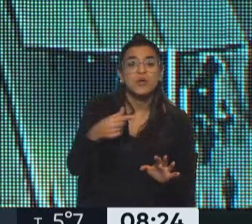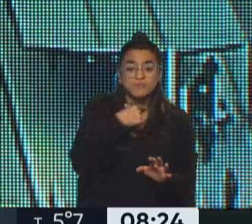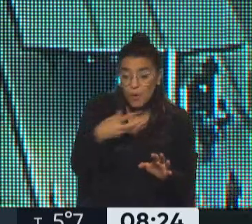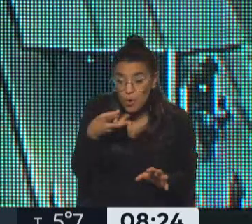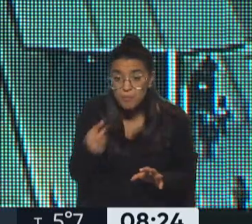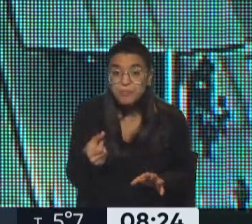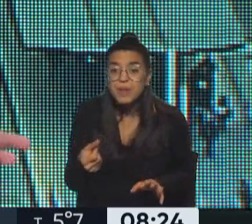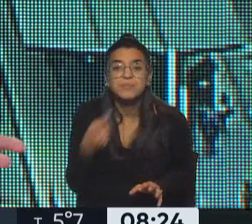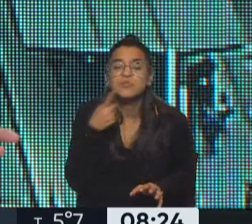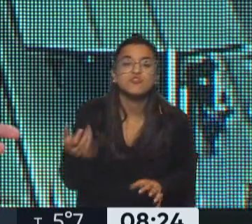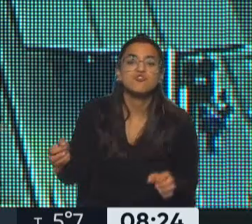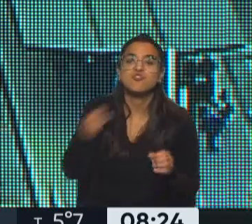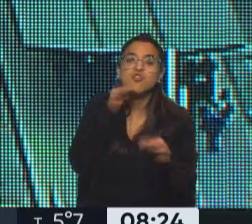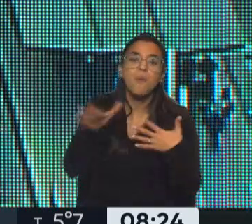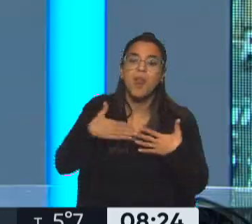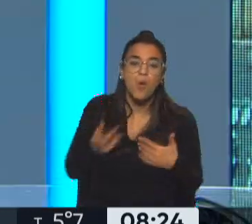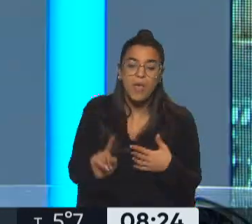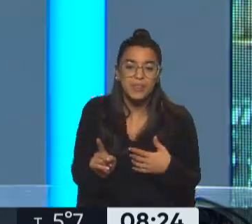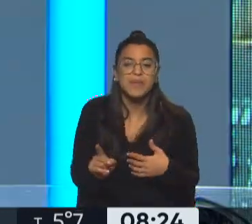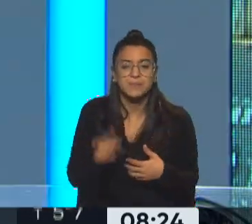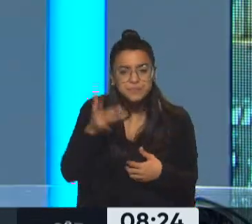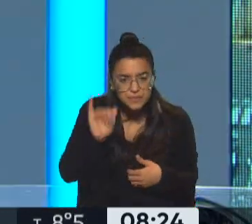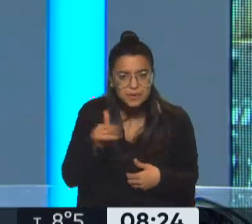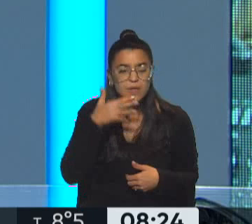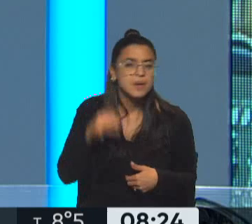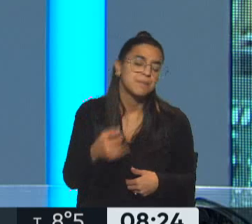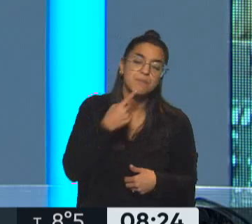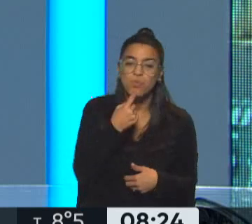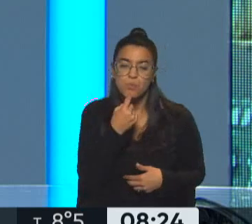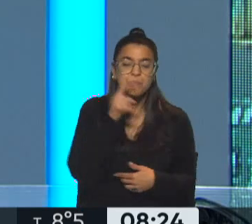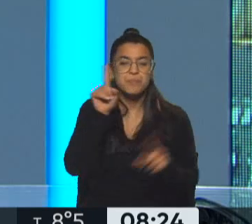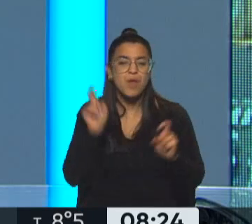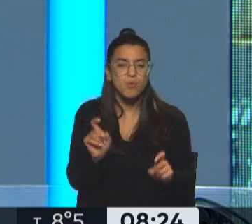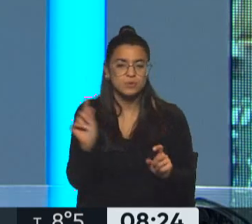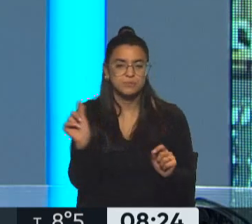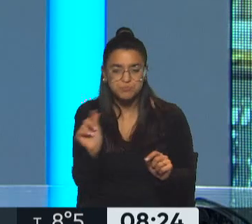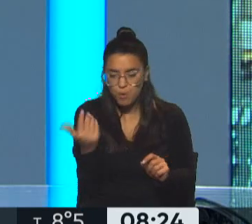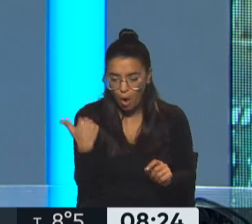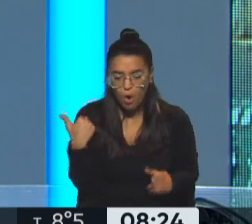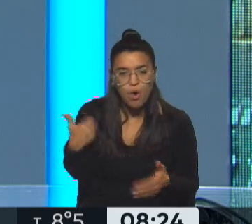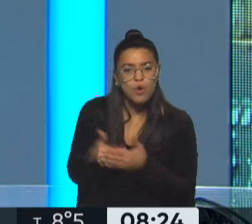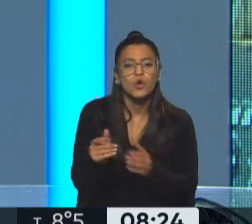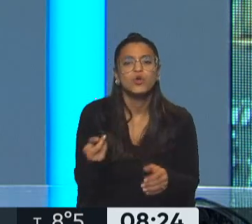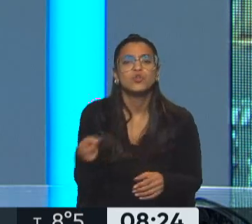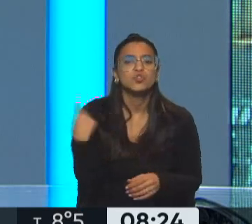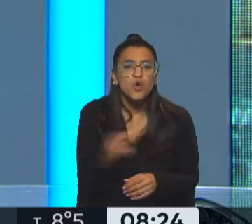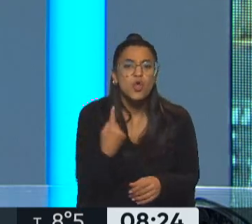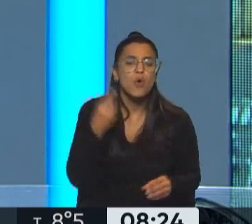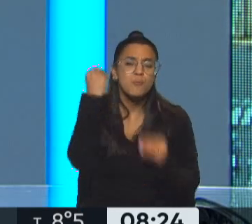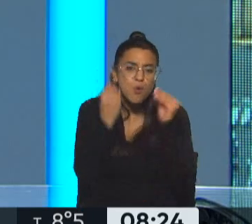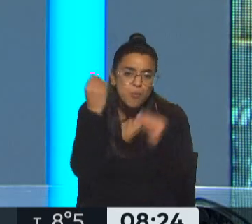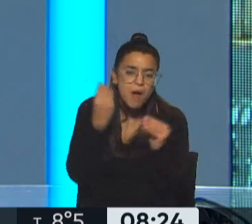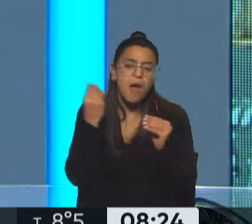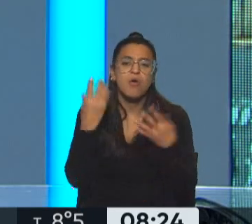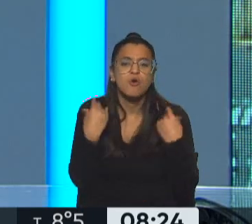comprar dice, bueno, no me lo están vendiendo. Sí, la verdad que es la pregunta, ¿no? En las últimas horas, en los últimos días, venimos todos preocupados y